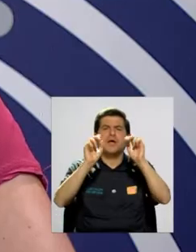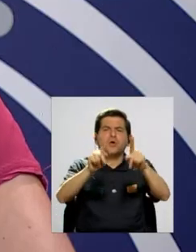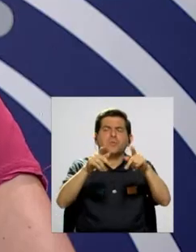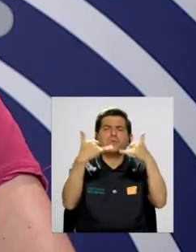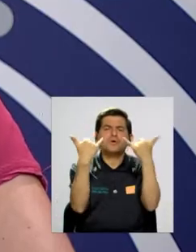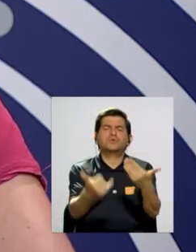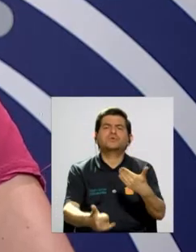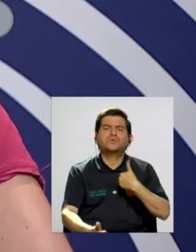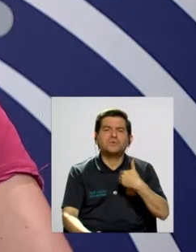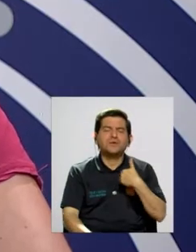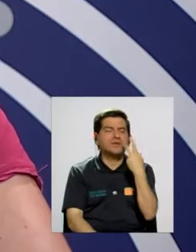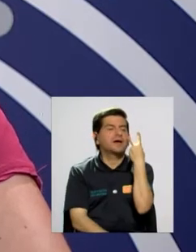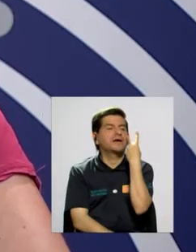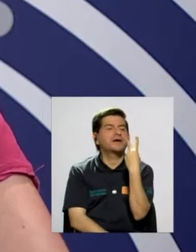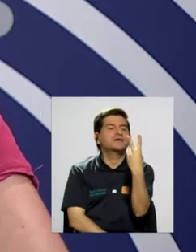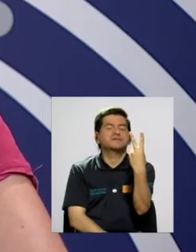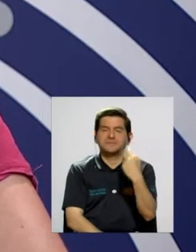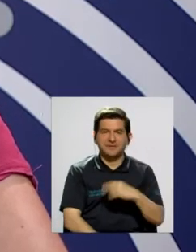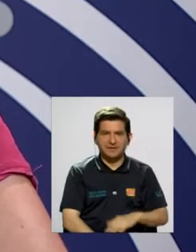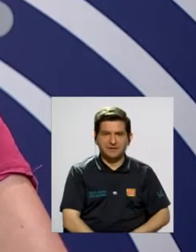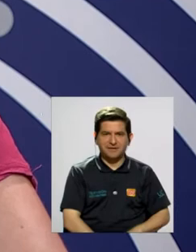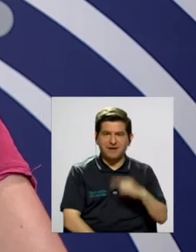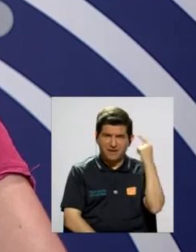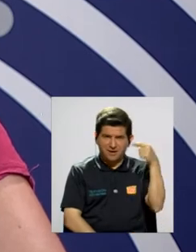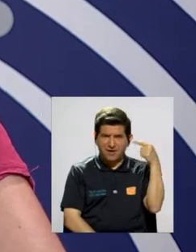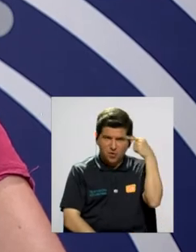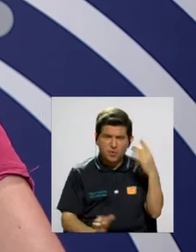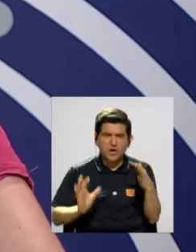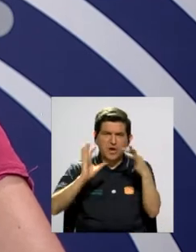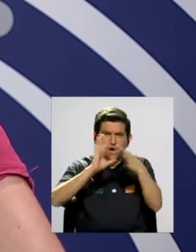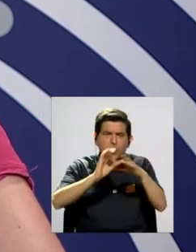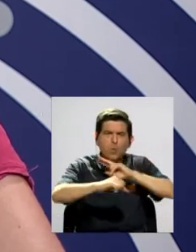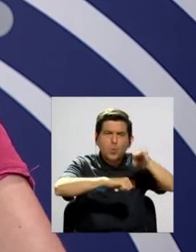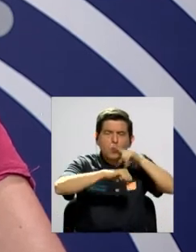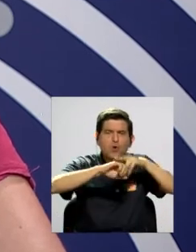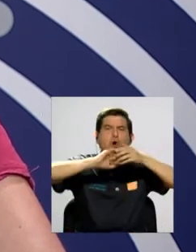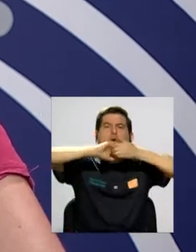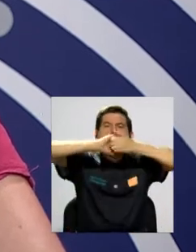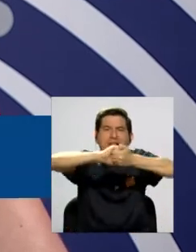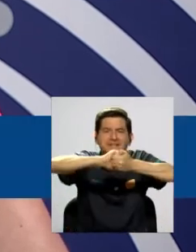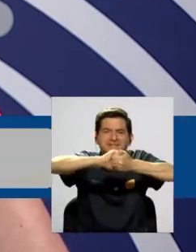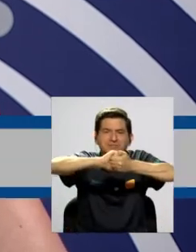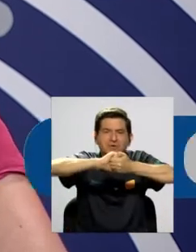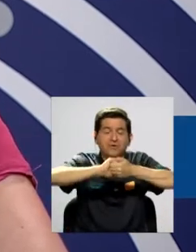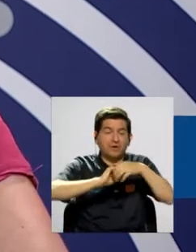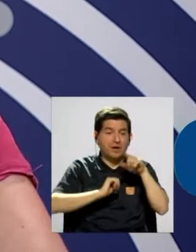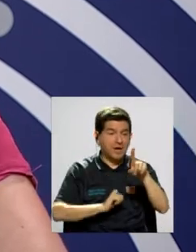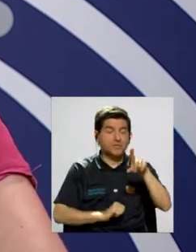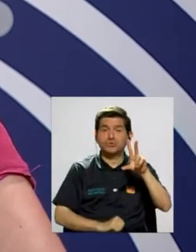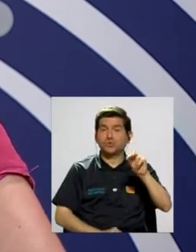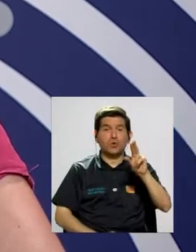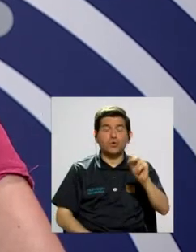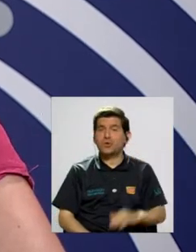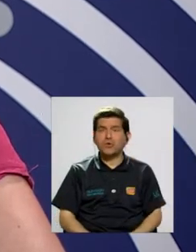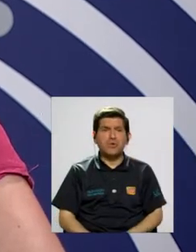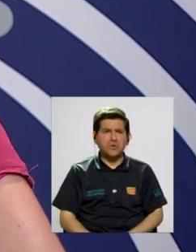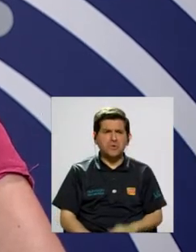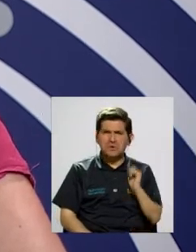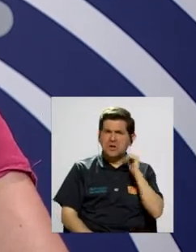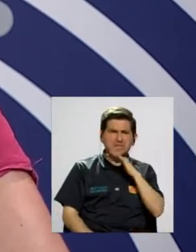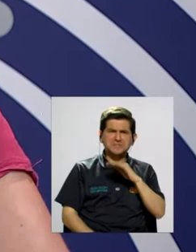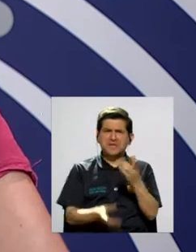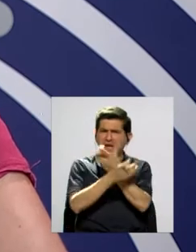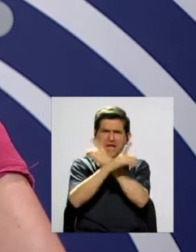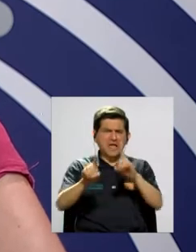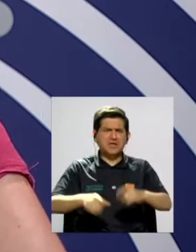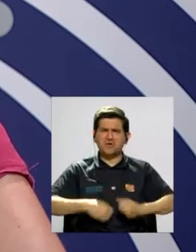nos presenta es ver verdaderamente un gobierno de coalición nacional. Y eso no es ajeno a las democracias más sólidas. O